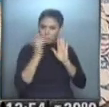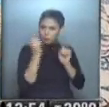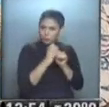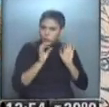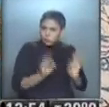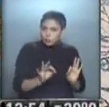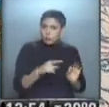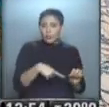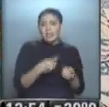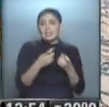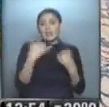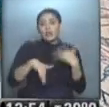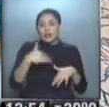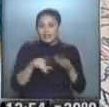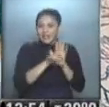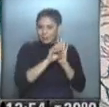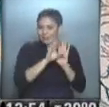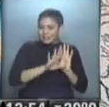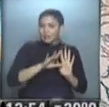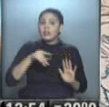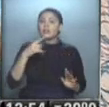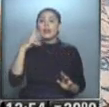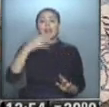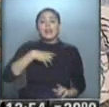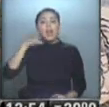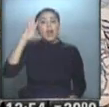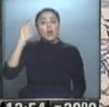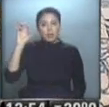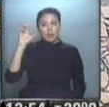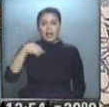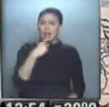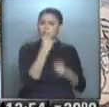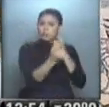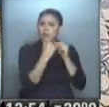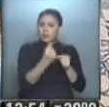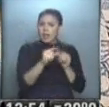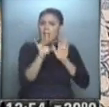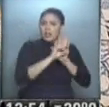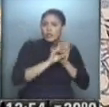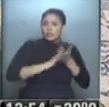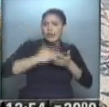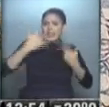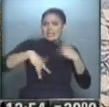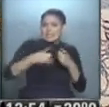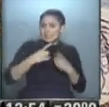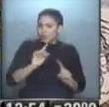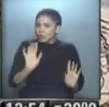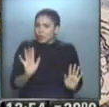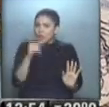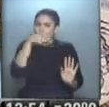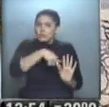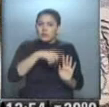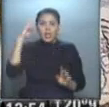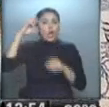por decreto de necesidad y urgencia. Y quiero recordar algo. Nadie cuestionó un decreto de necesidad y urgencia cuya competencia por